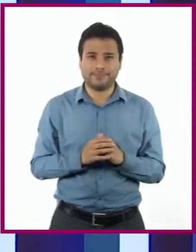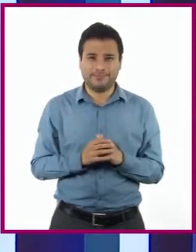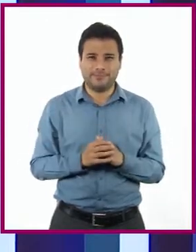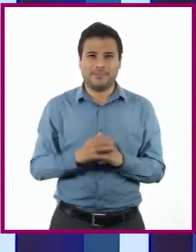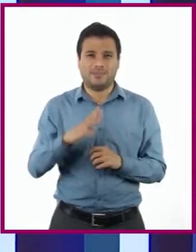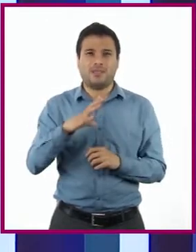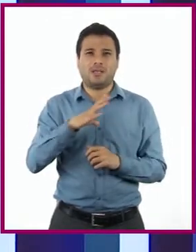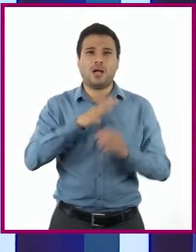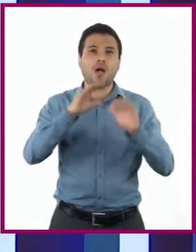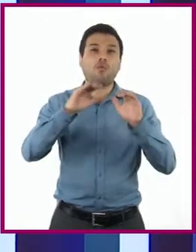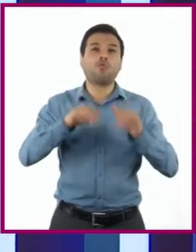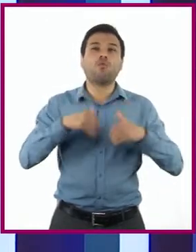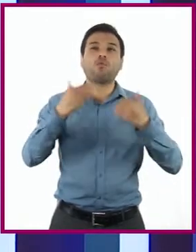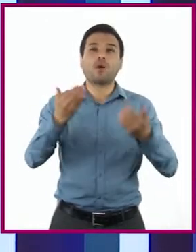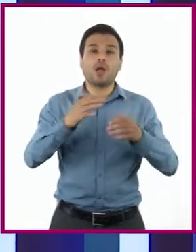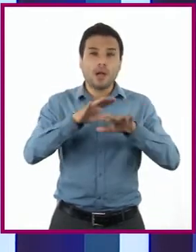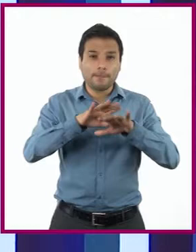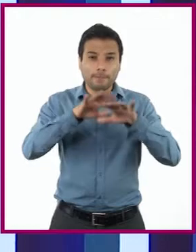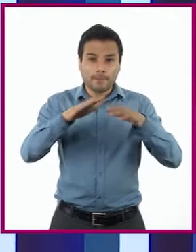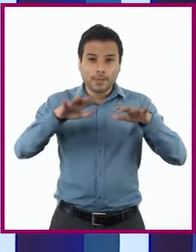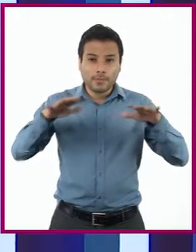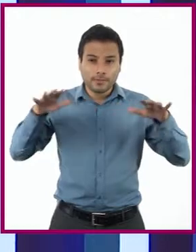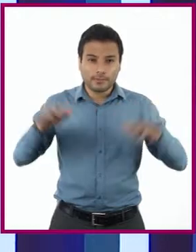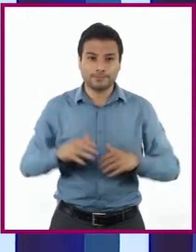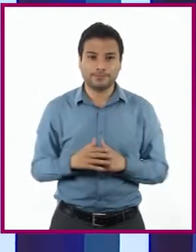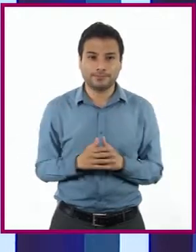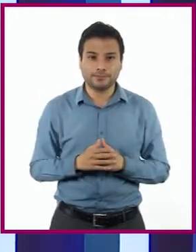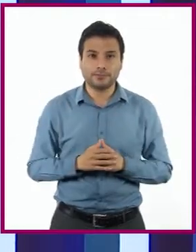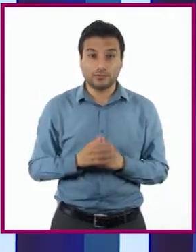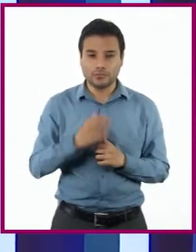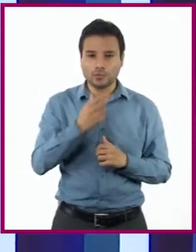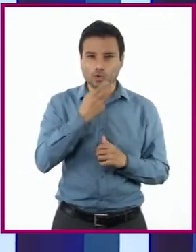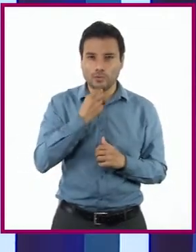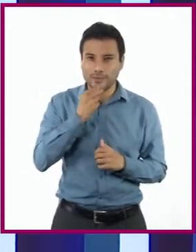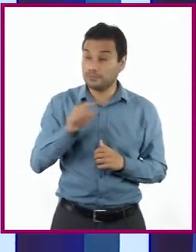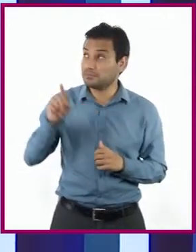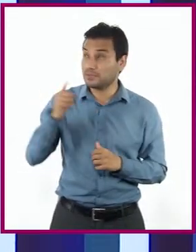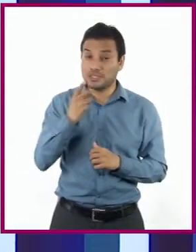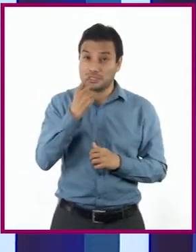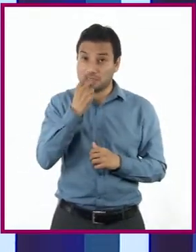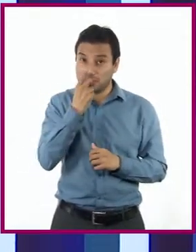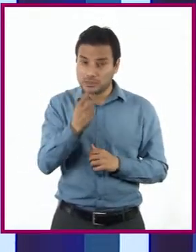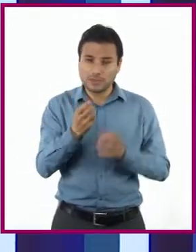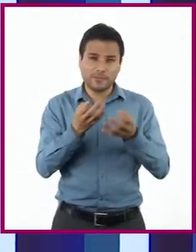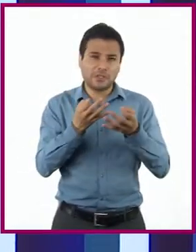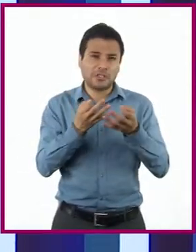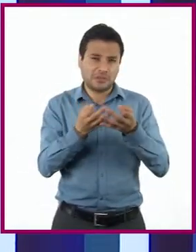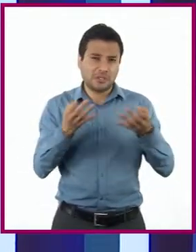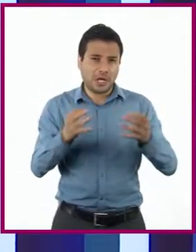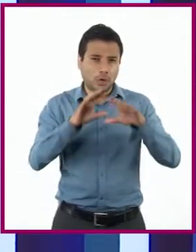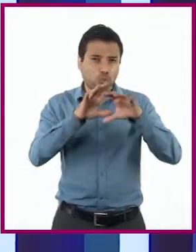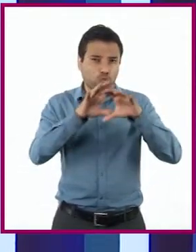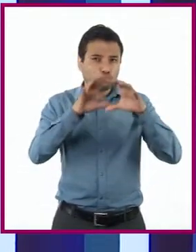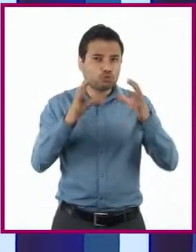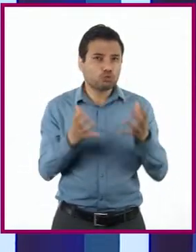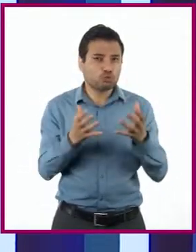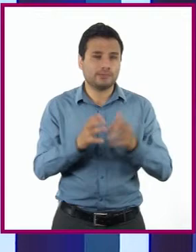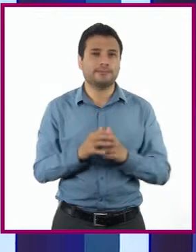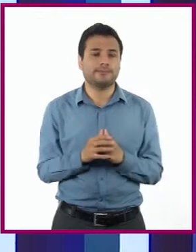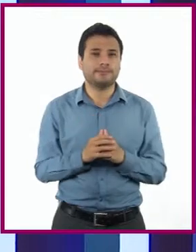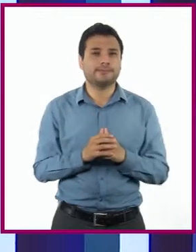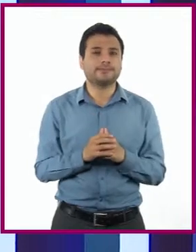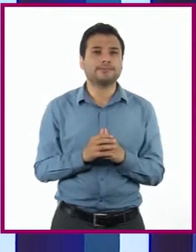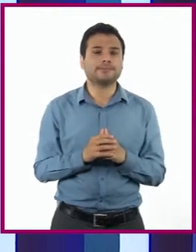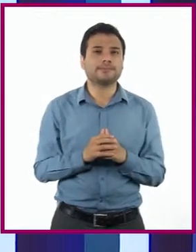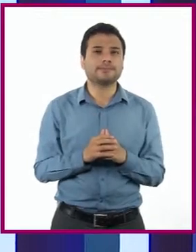océano. Pitágoras, por otra parte, aludía a una tierra esférica, aunque basado en la